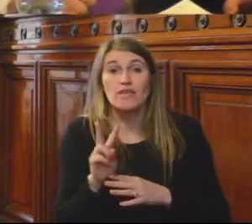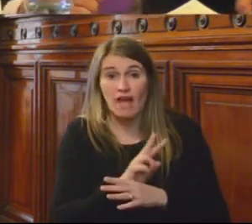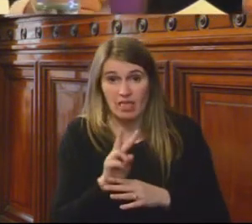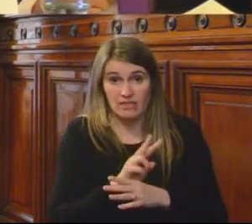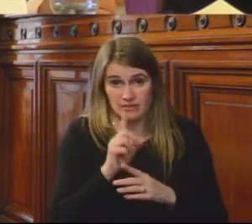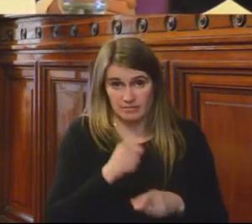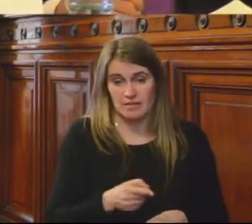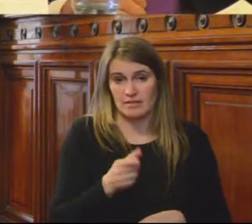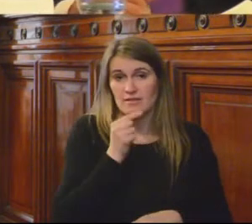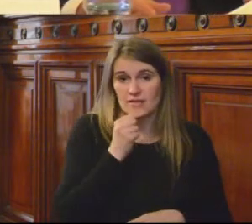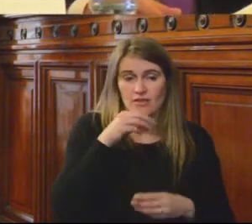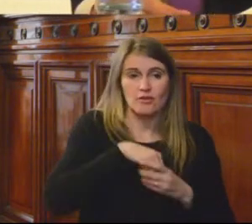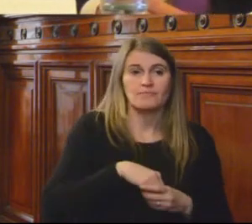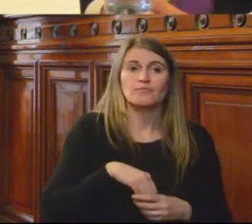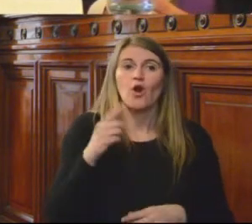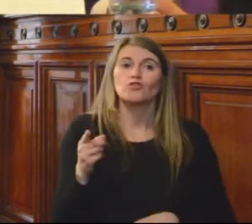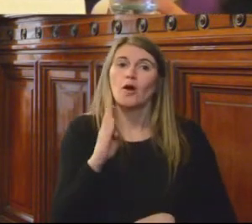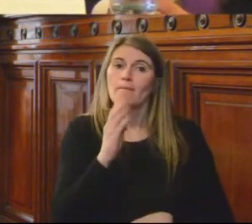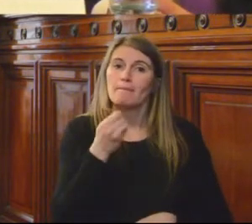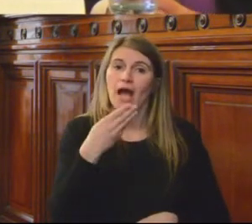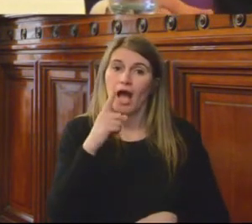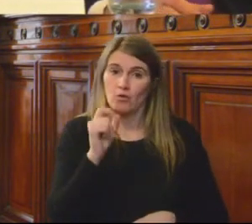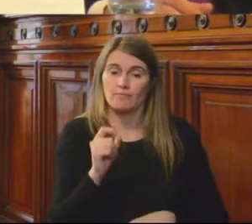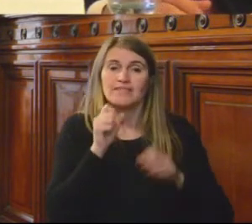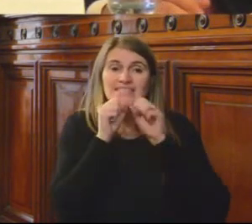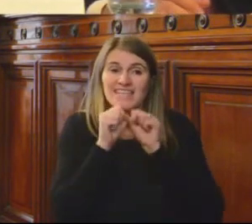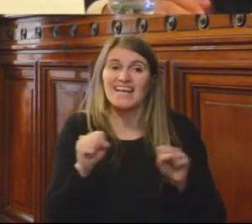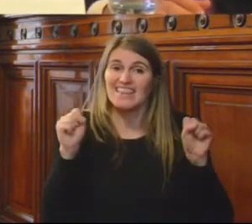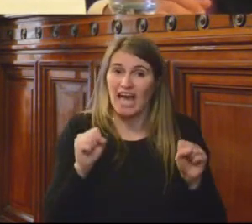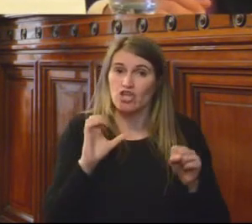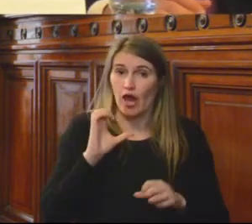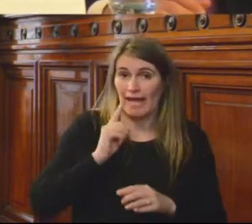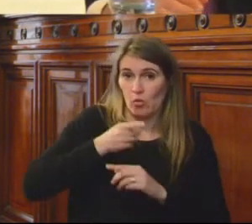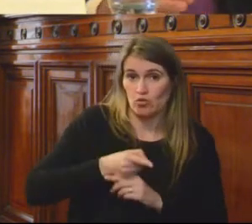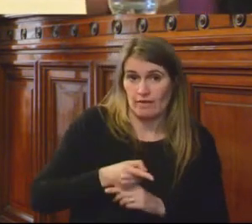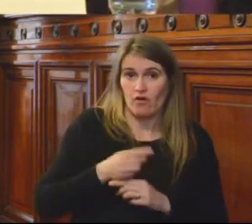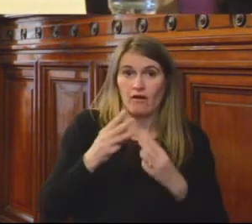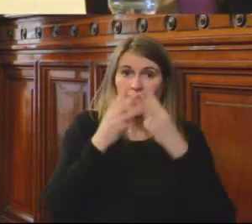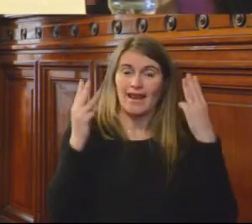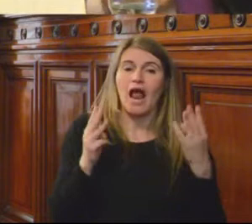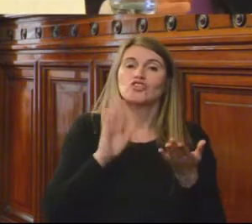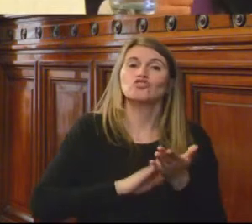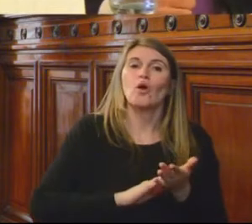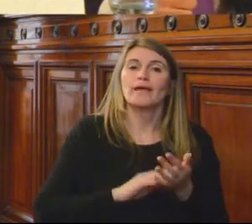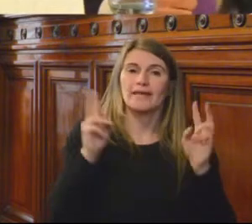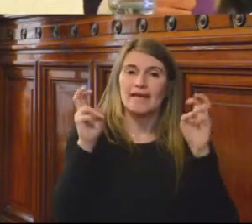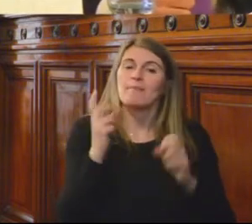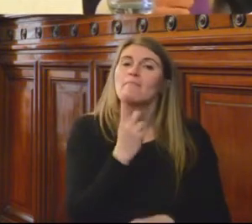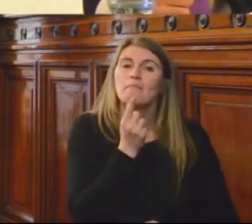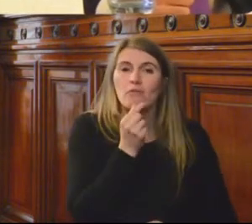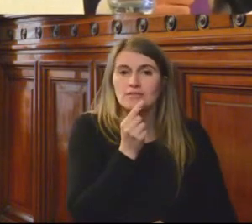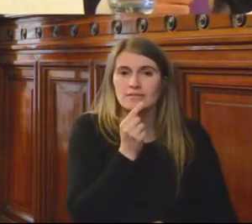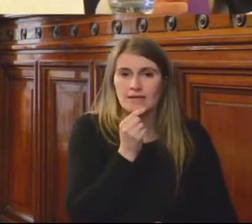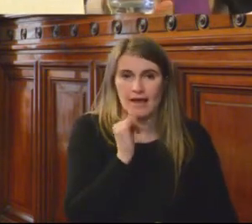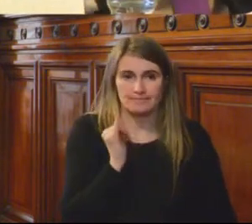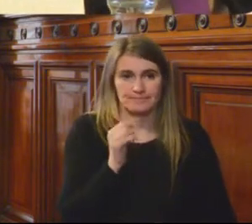y Pablo Fernández, él es el secretario ejecutivo del Consejo General de Policía. Le voy a dar en primer término la palabra a